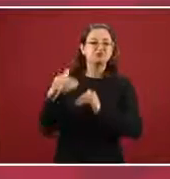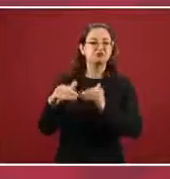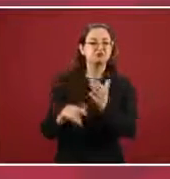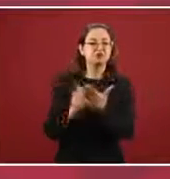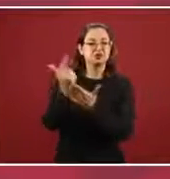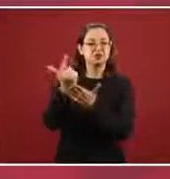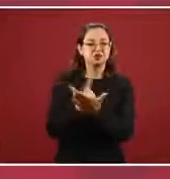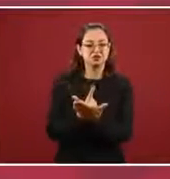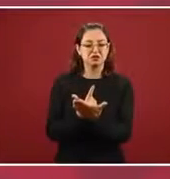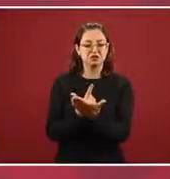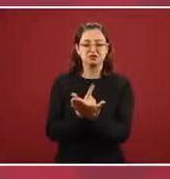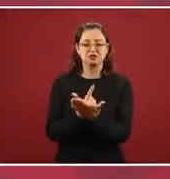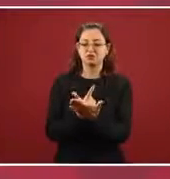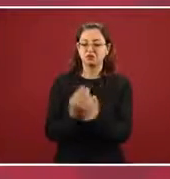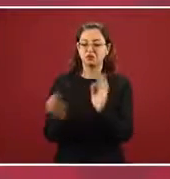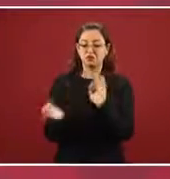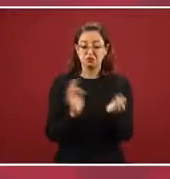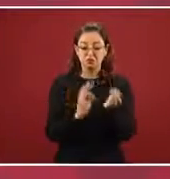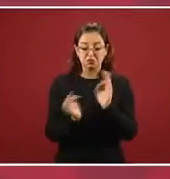si viven